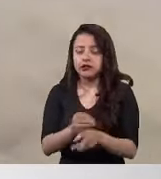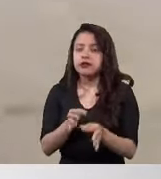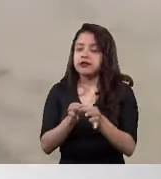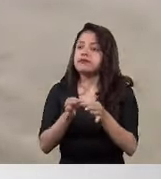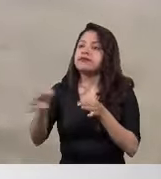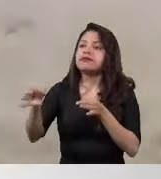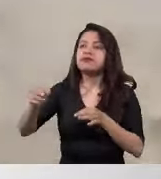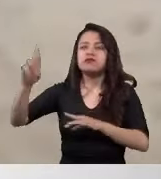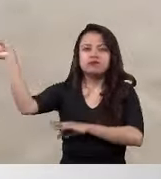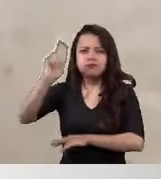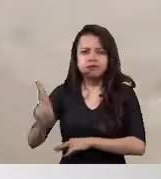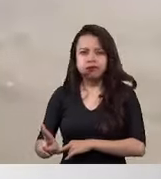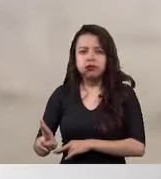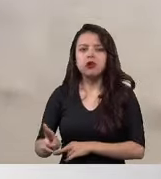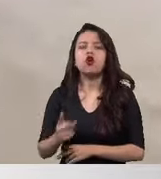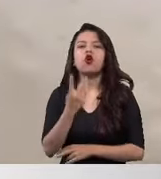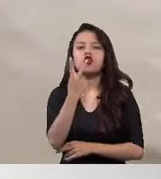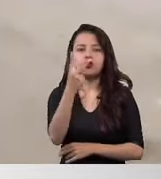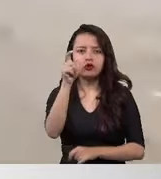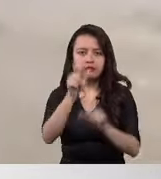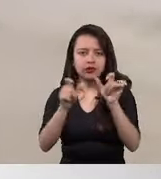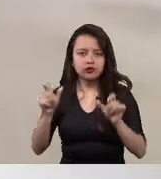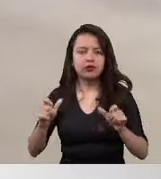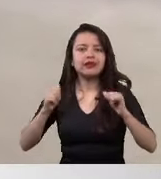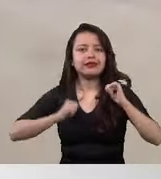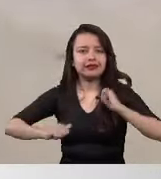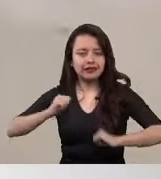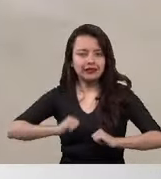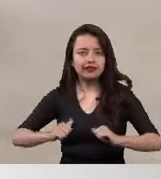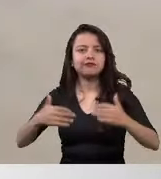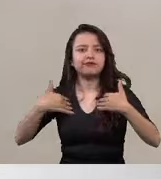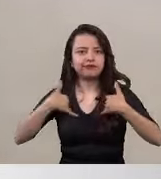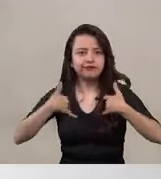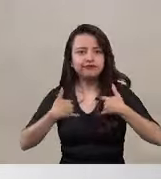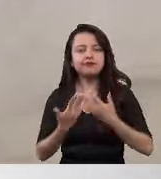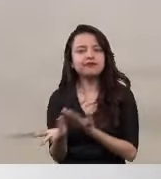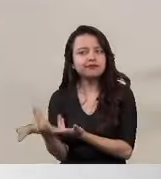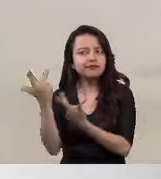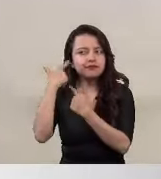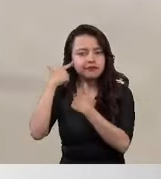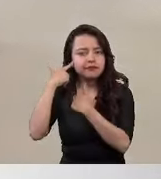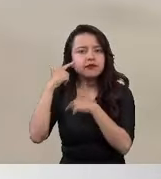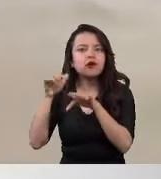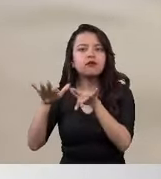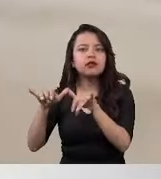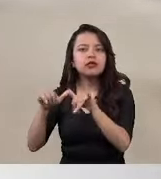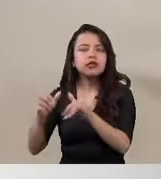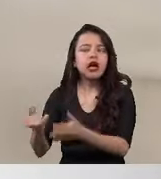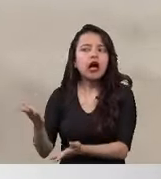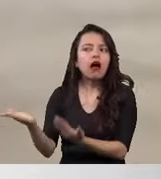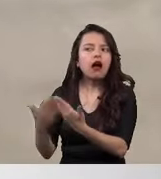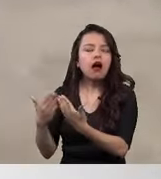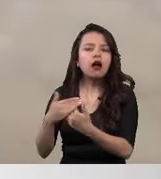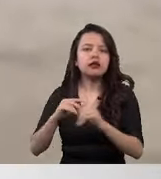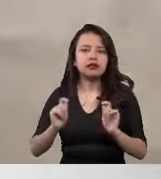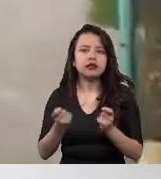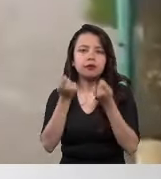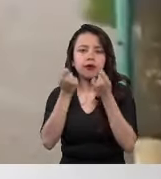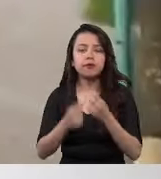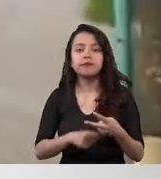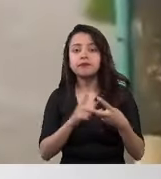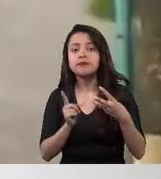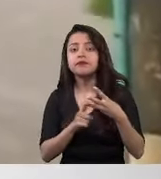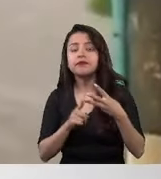dejó al menos dos personas heridas, que de acuerdo con la Oficina de Gestión del Riesgo del municipio ya se encuentran fuera de peligro. Por otro lado, en el sector